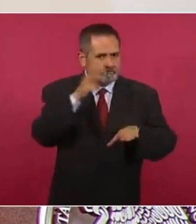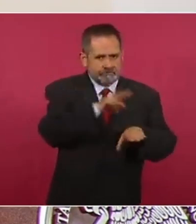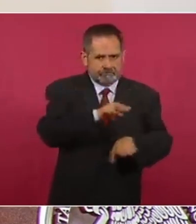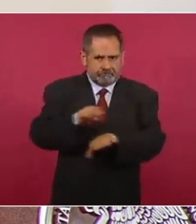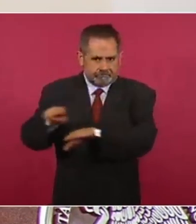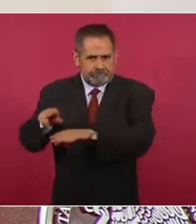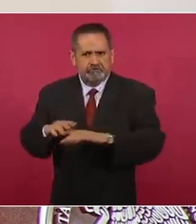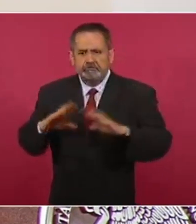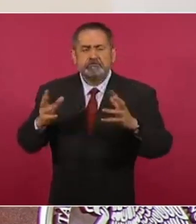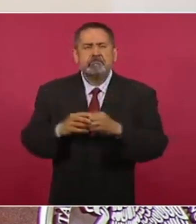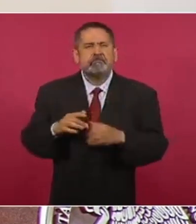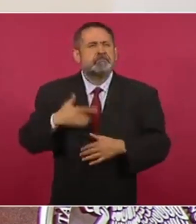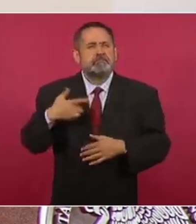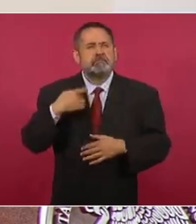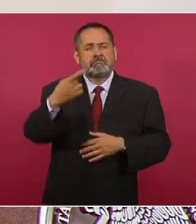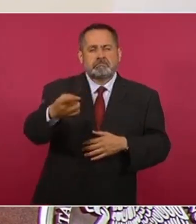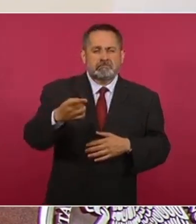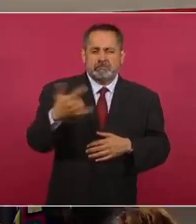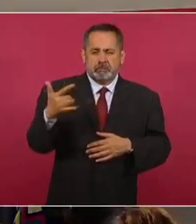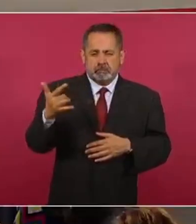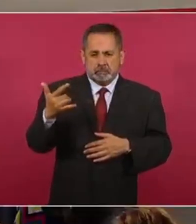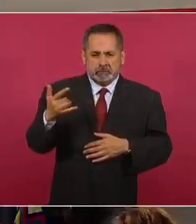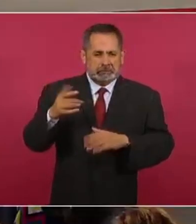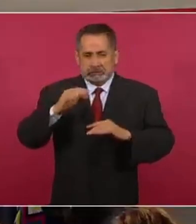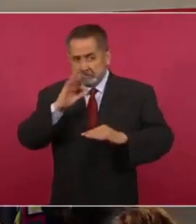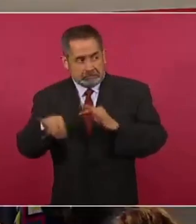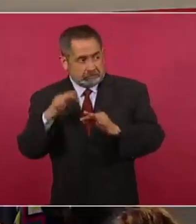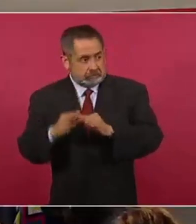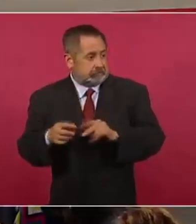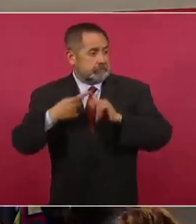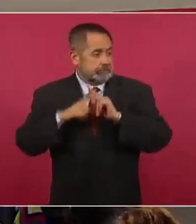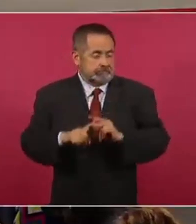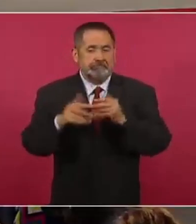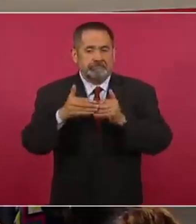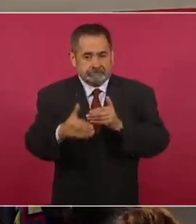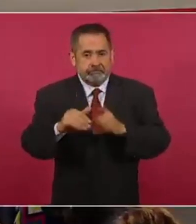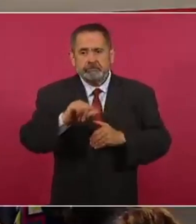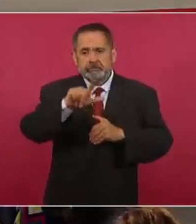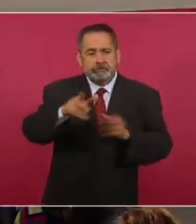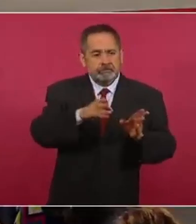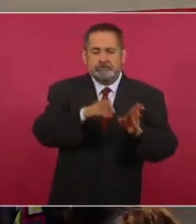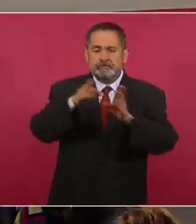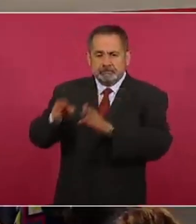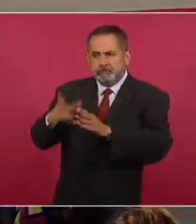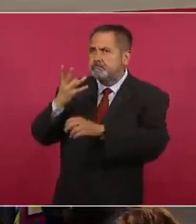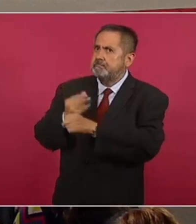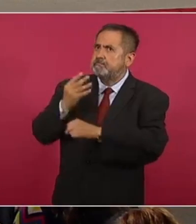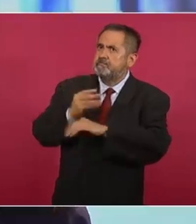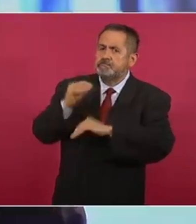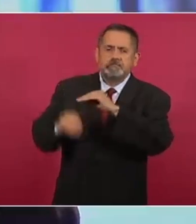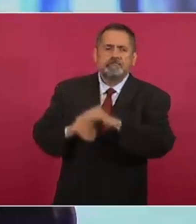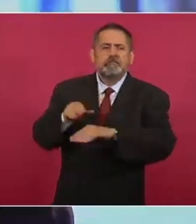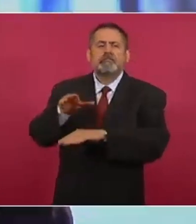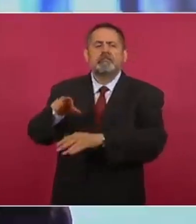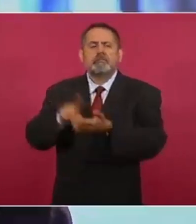proyectado concluirla en julio para poder iniciar sus operaciones en esta primera etapa y después continuar con la siguiente que ya tiene que ver